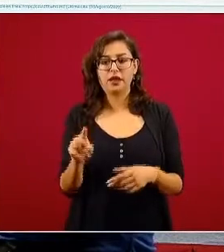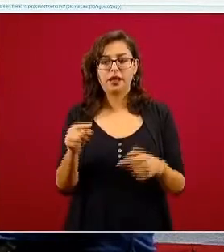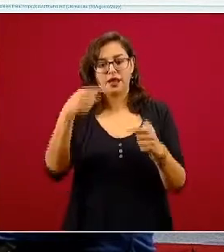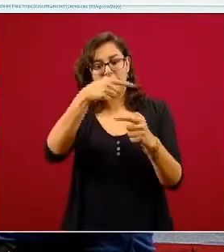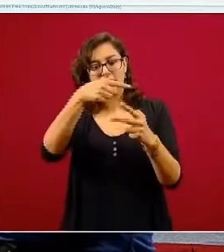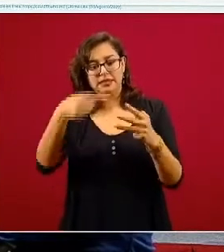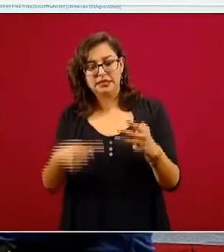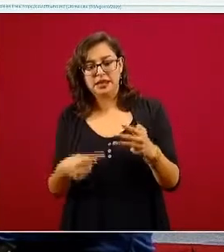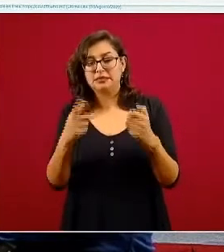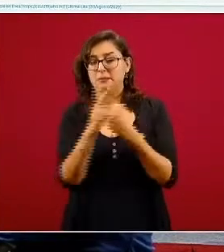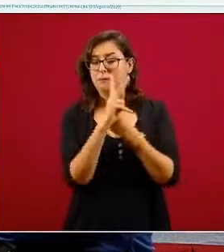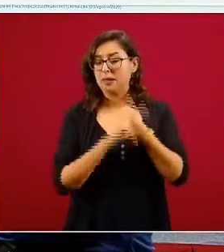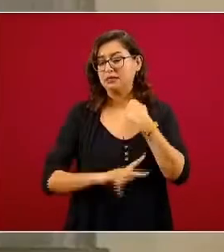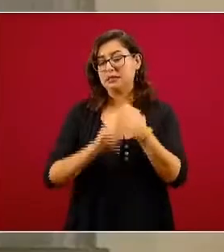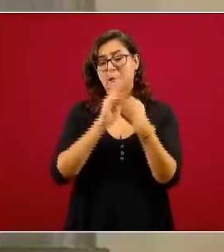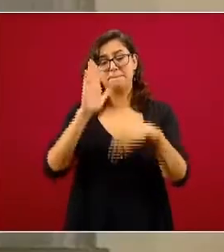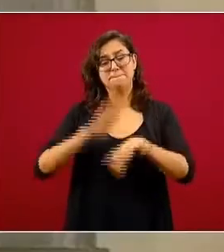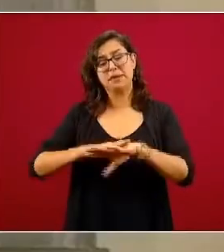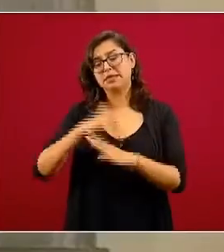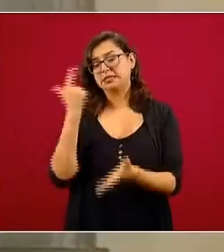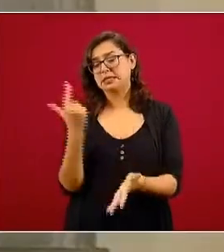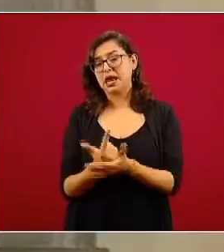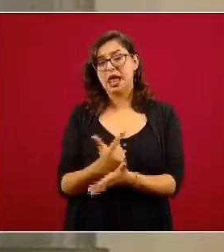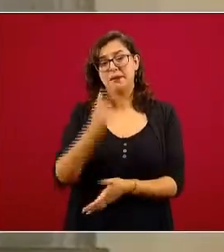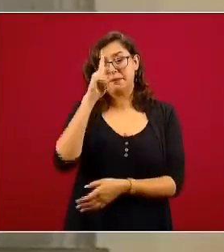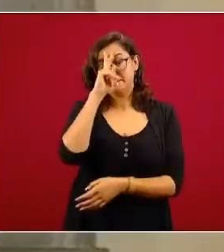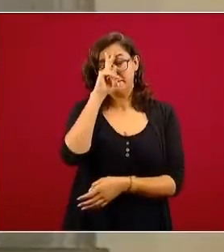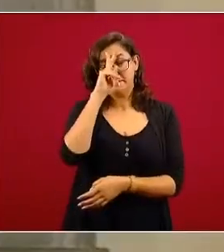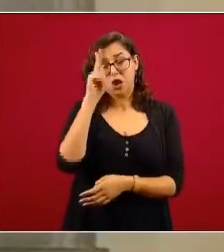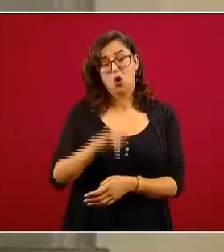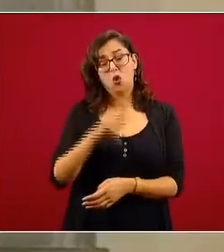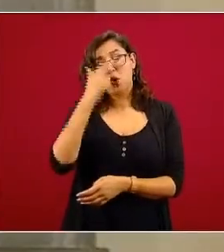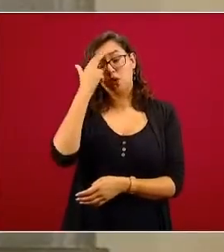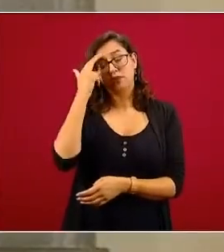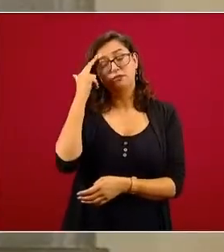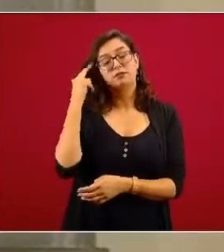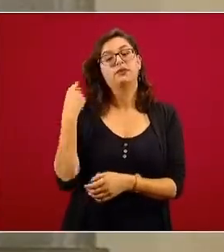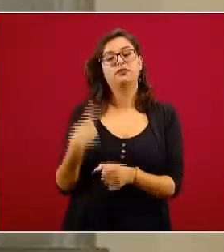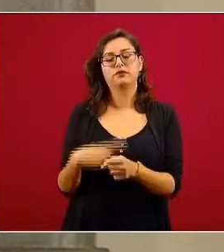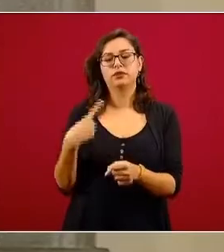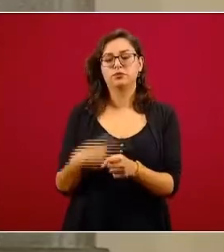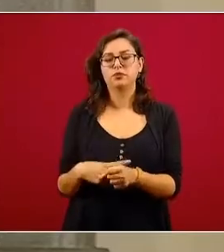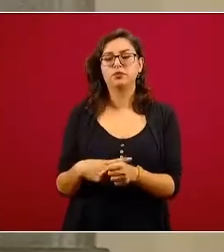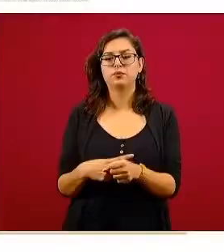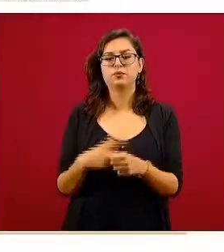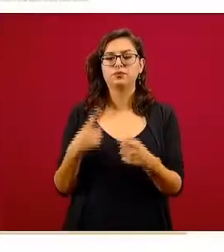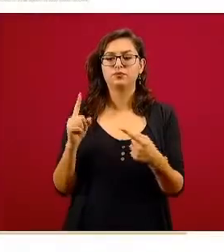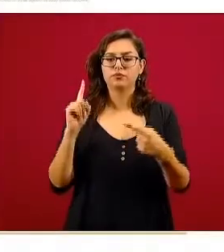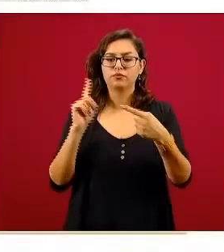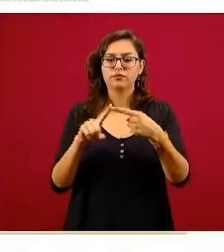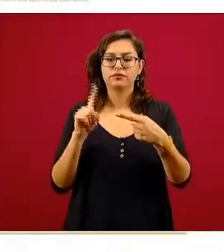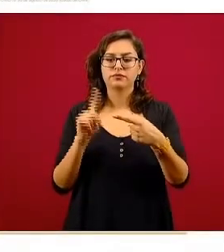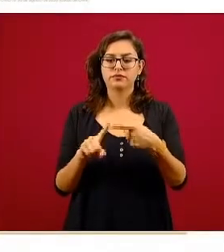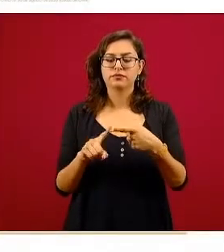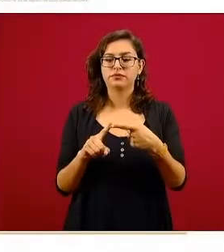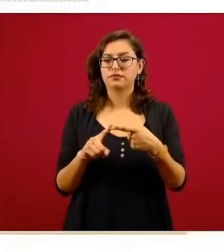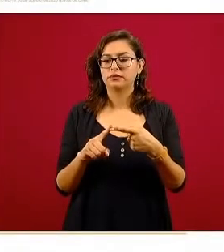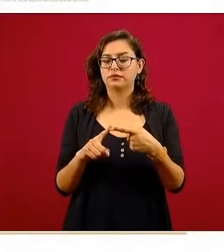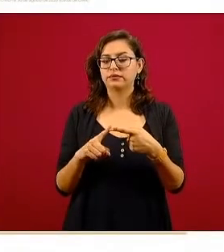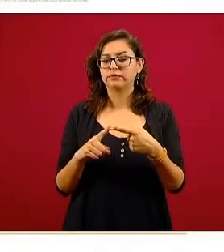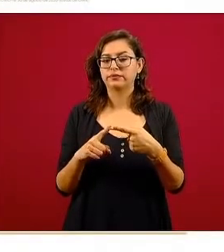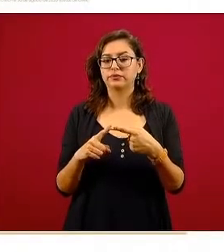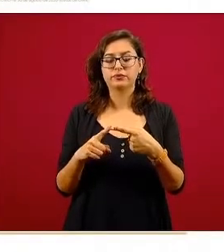decir tienen la mayor cantidad de casos nuevos por millón de habitantes. El principal de ellos son los